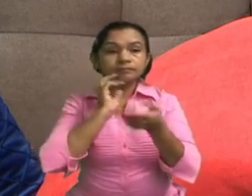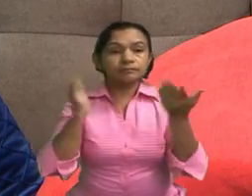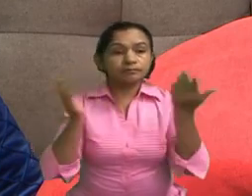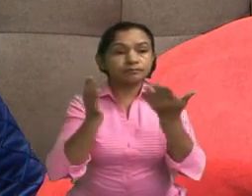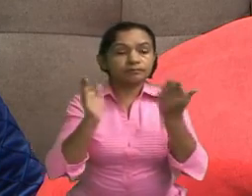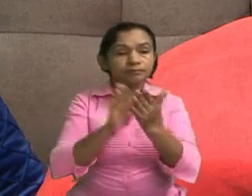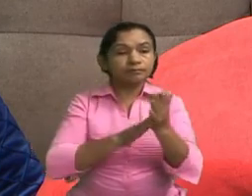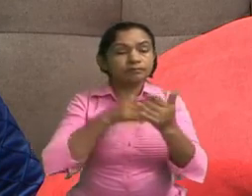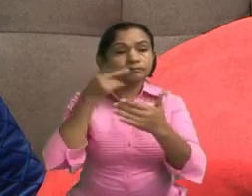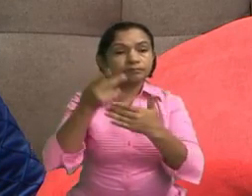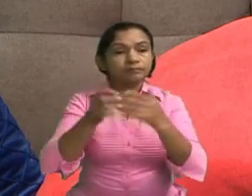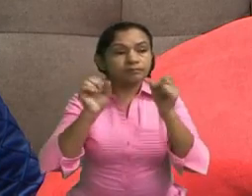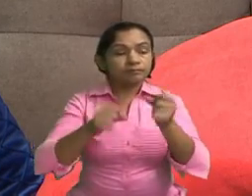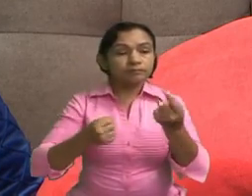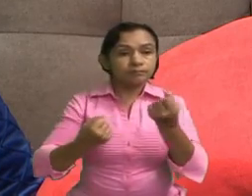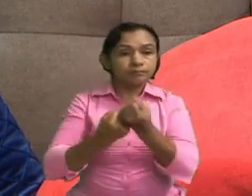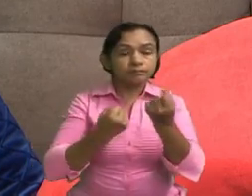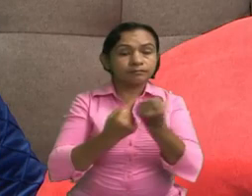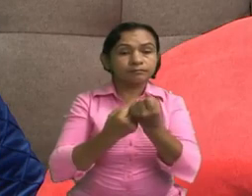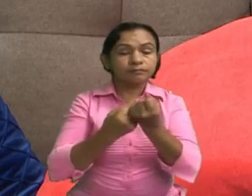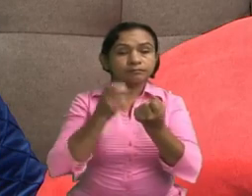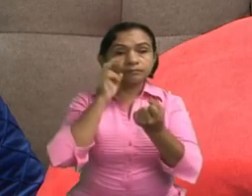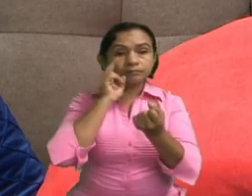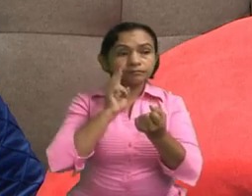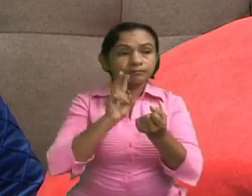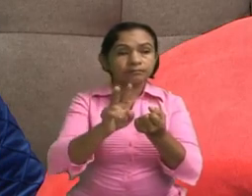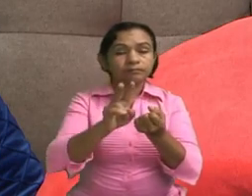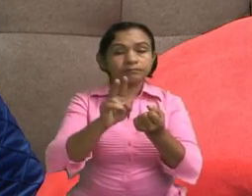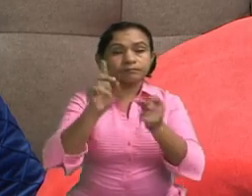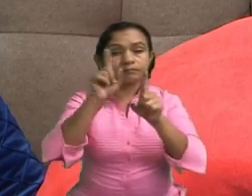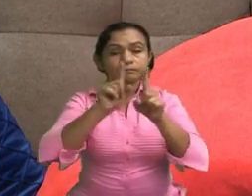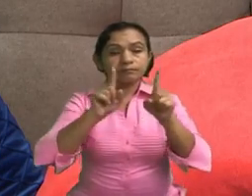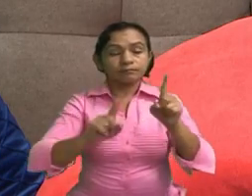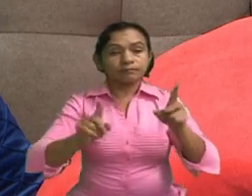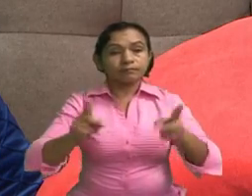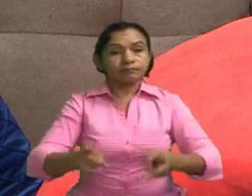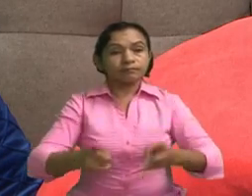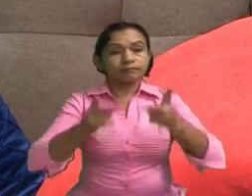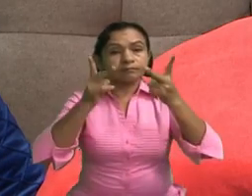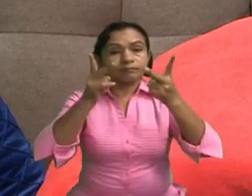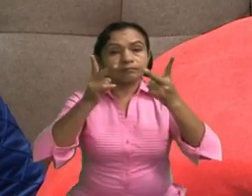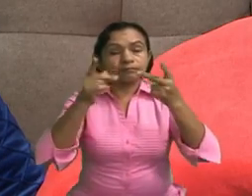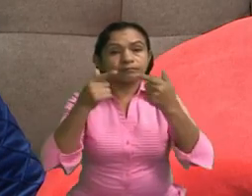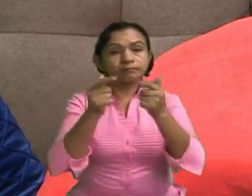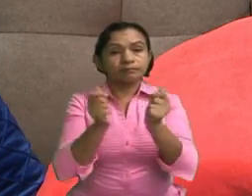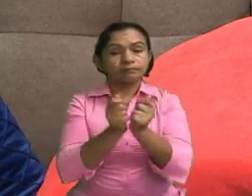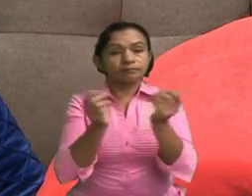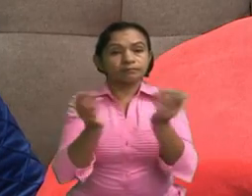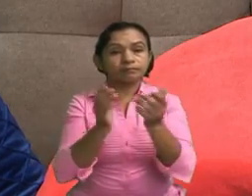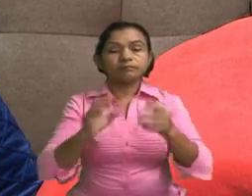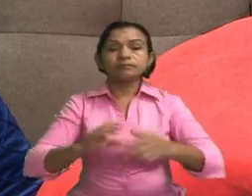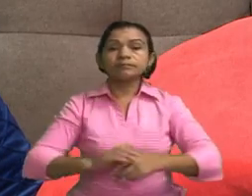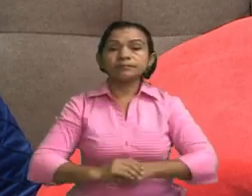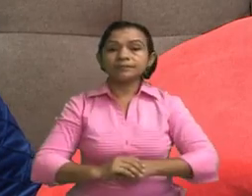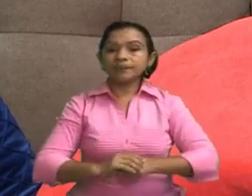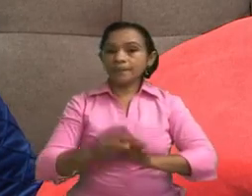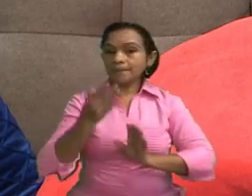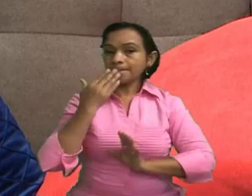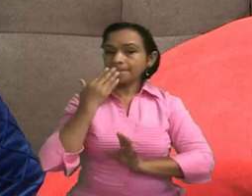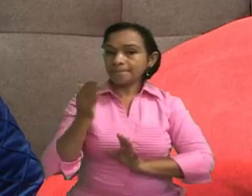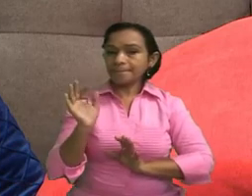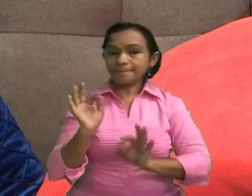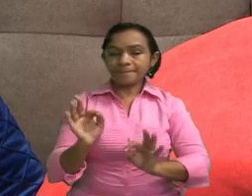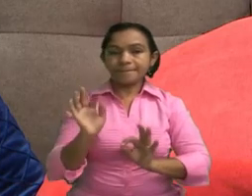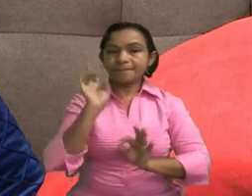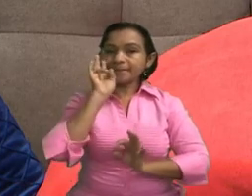programa de restauración de paisaje en el nivel de vida de los comunitarios? Sí, bueno,